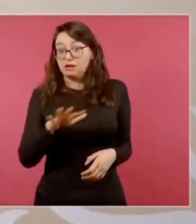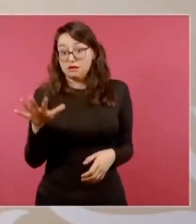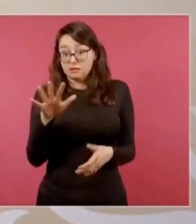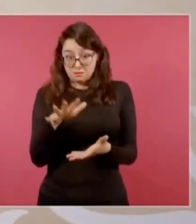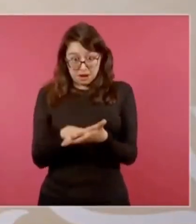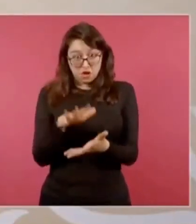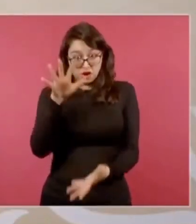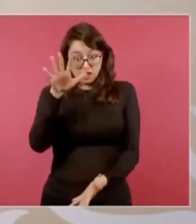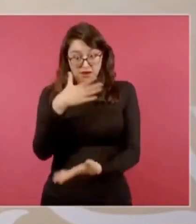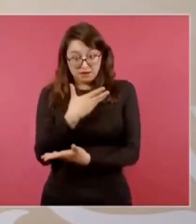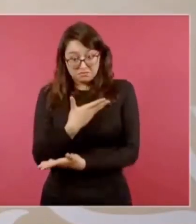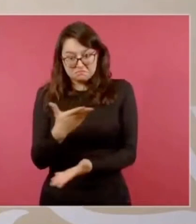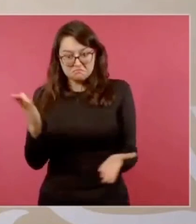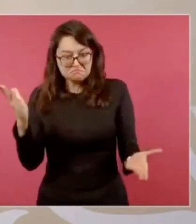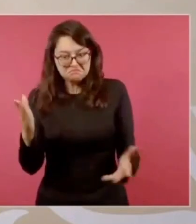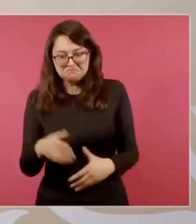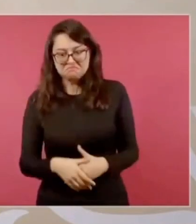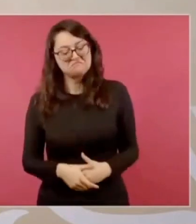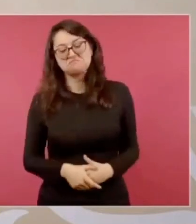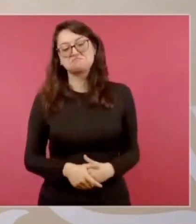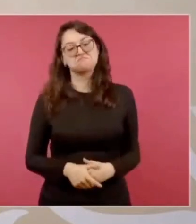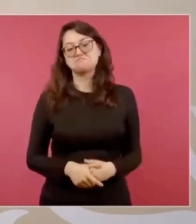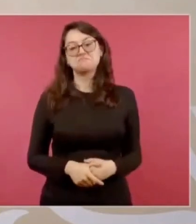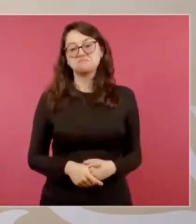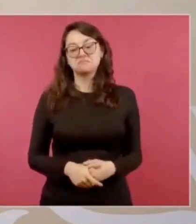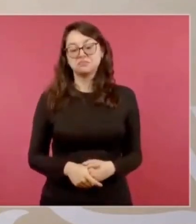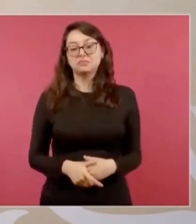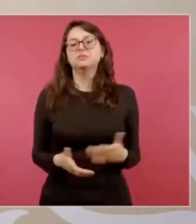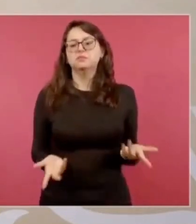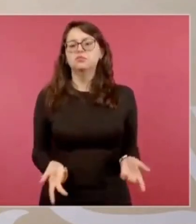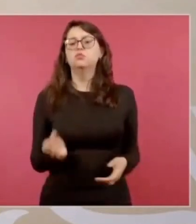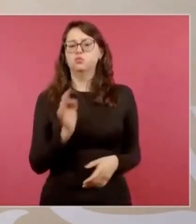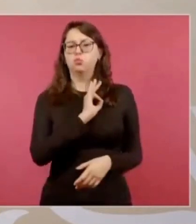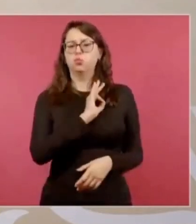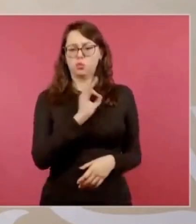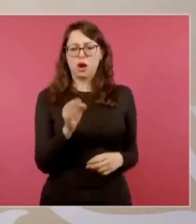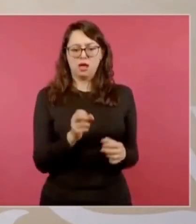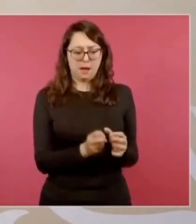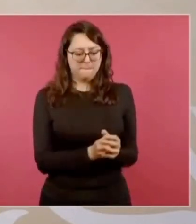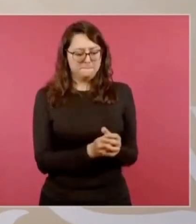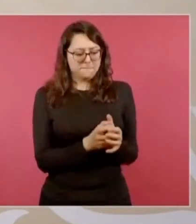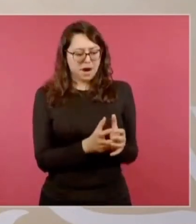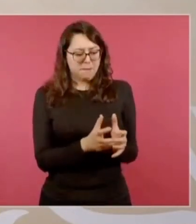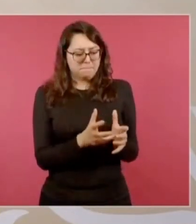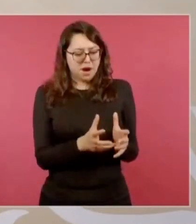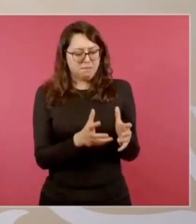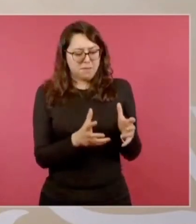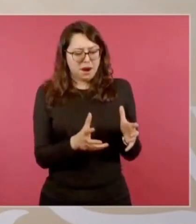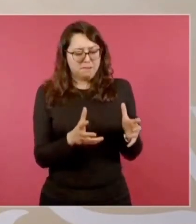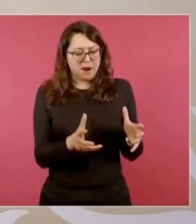Puede ser que se esté produciendo más riqueza, pero se acumula